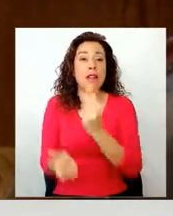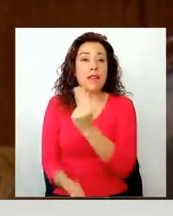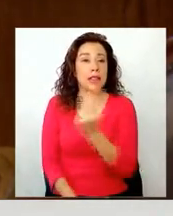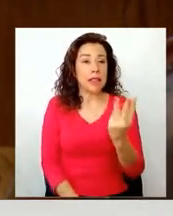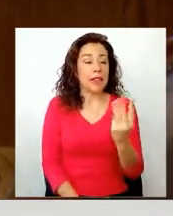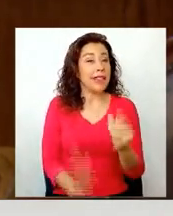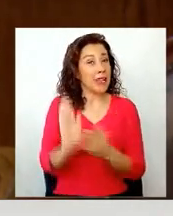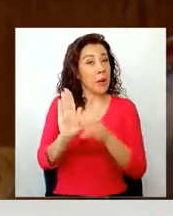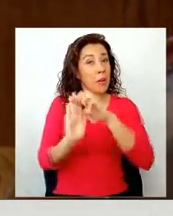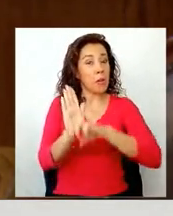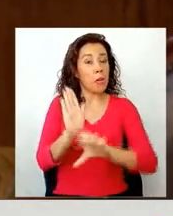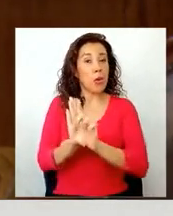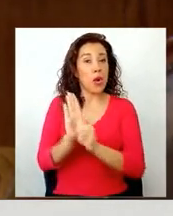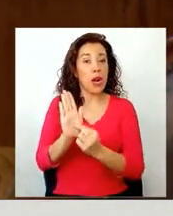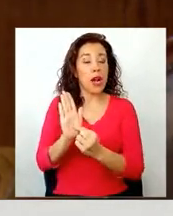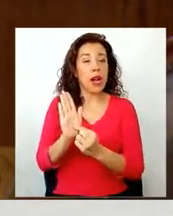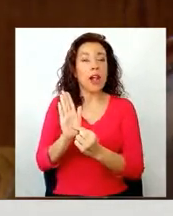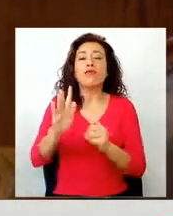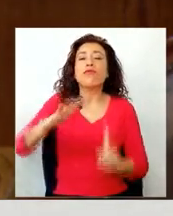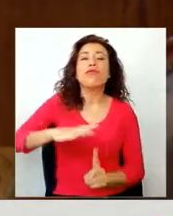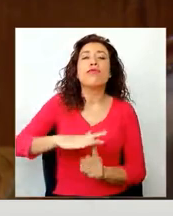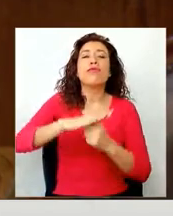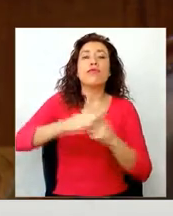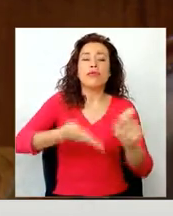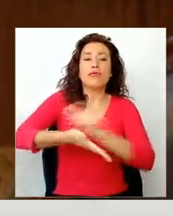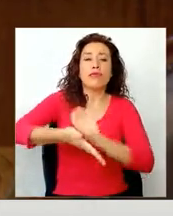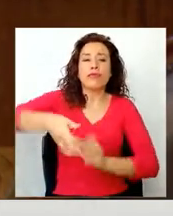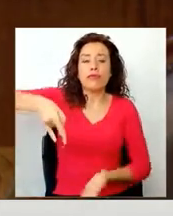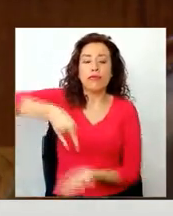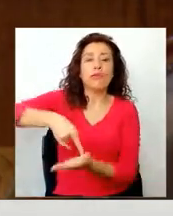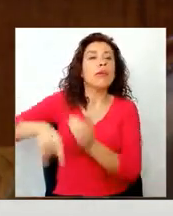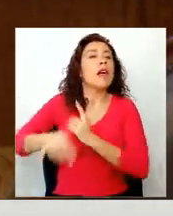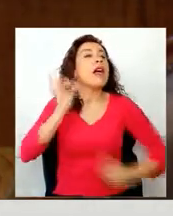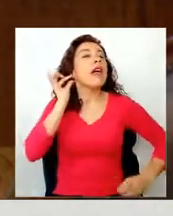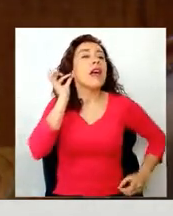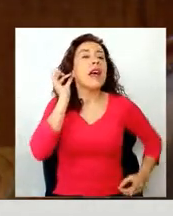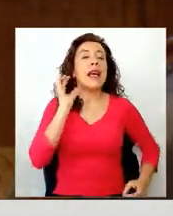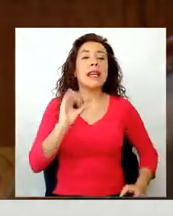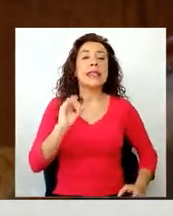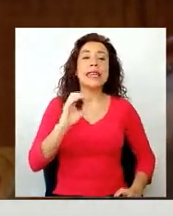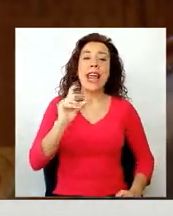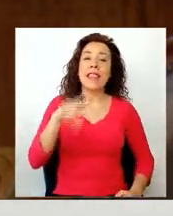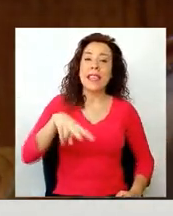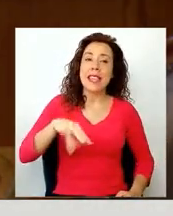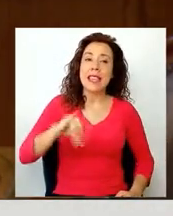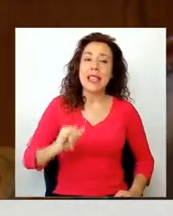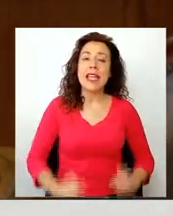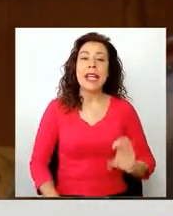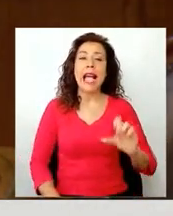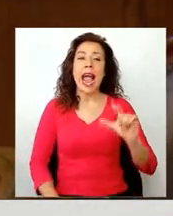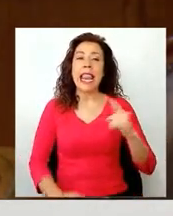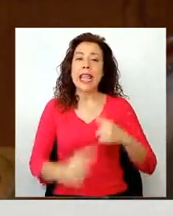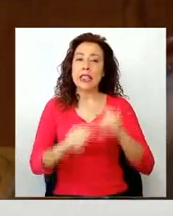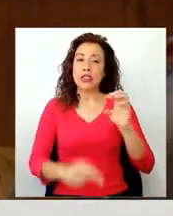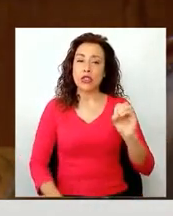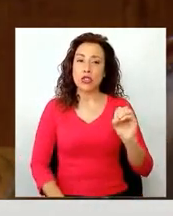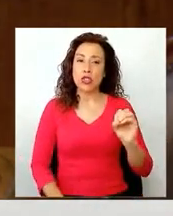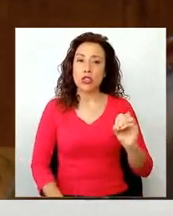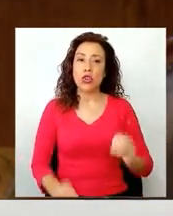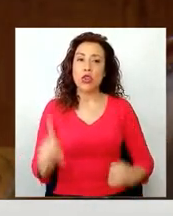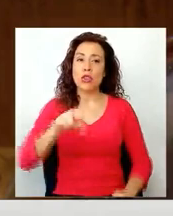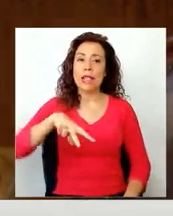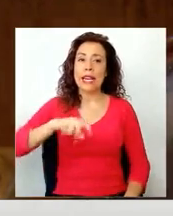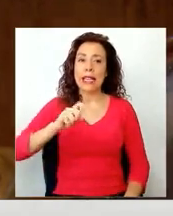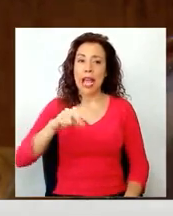tiene su origen en una moción de la diputada Daniela chicardini y los diputados Miguel Ángel calisto Juan Santana